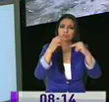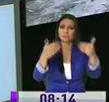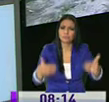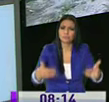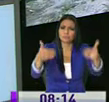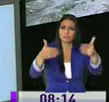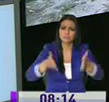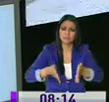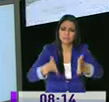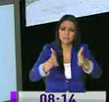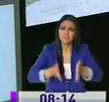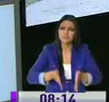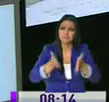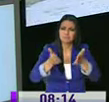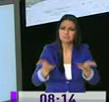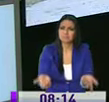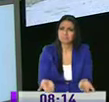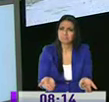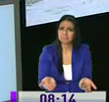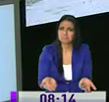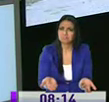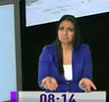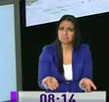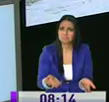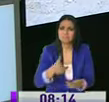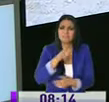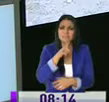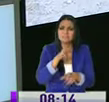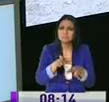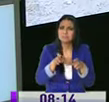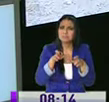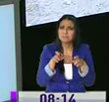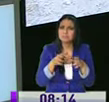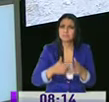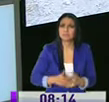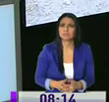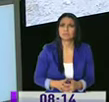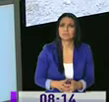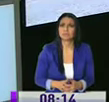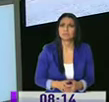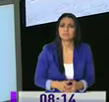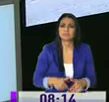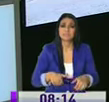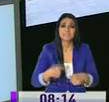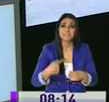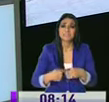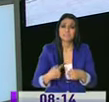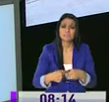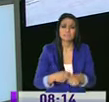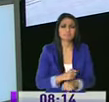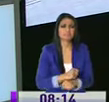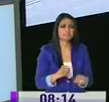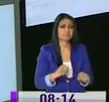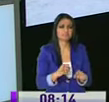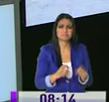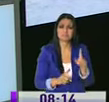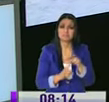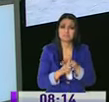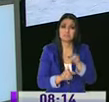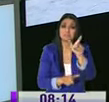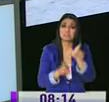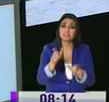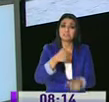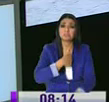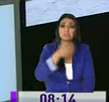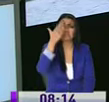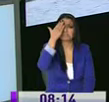pues la vía no esta pregunta al escrito no se encuentra con cada cosa hay moradores que sean dueños